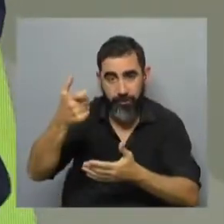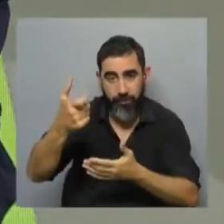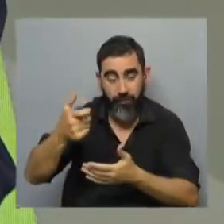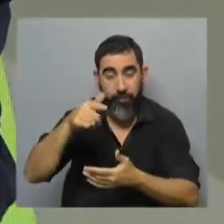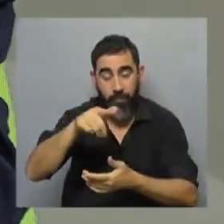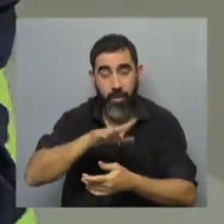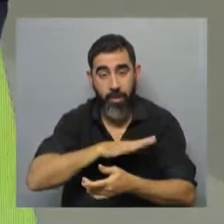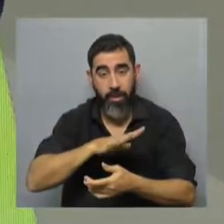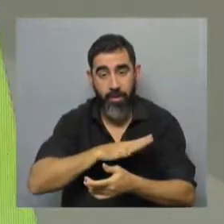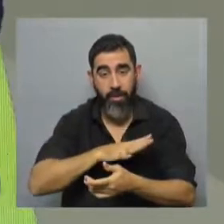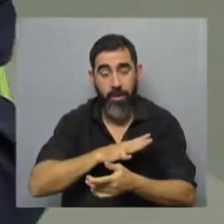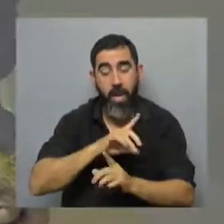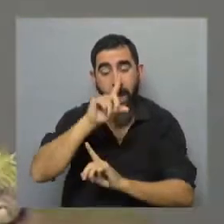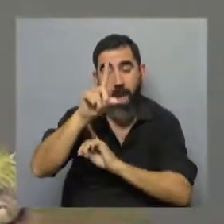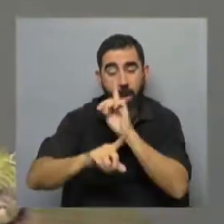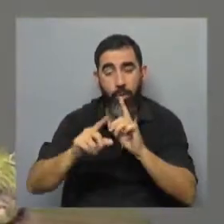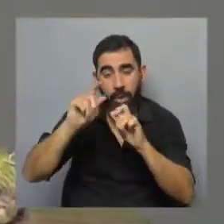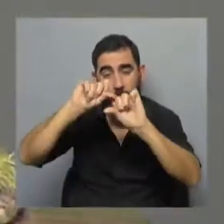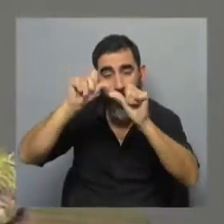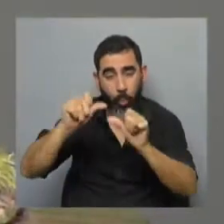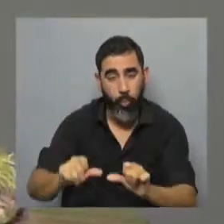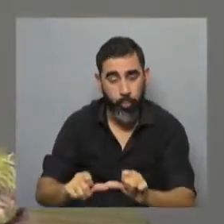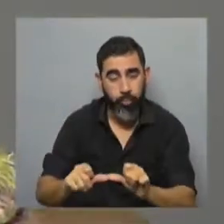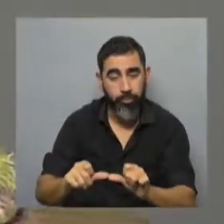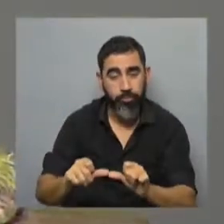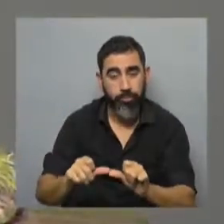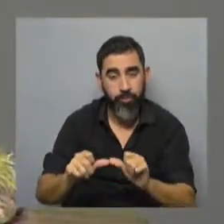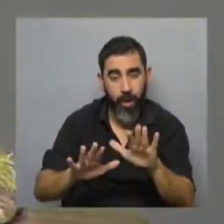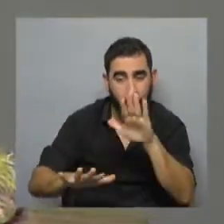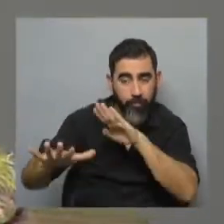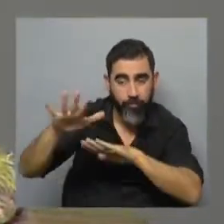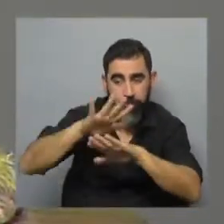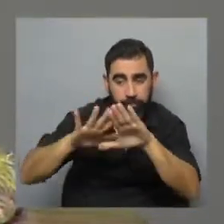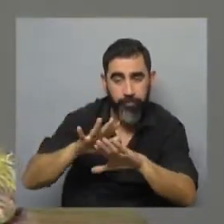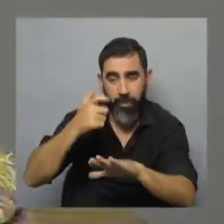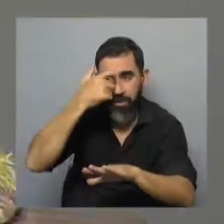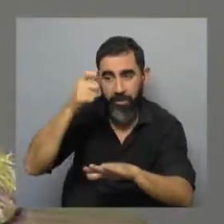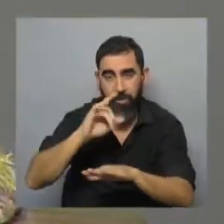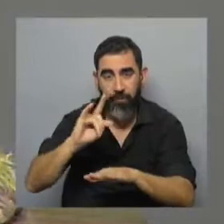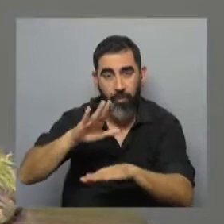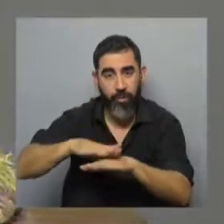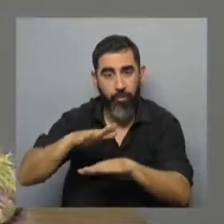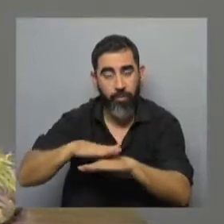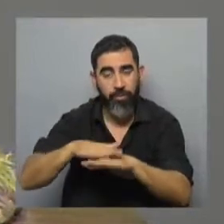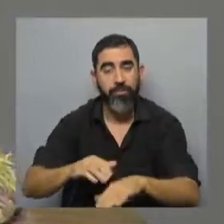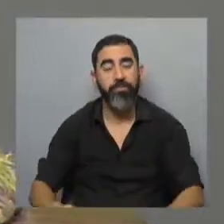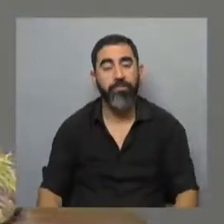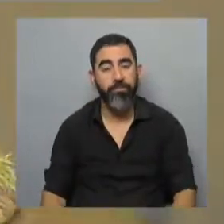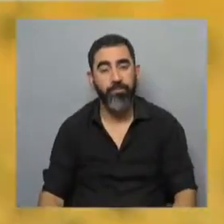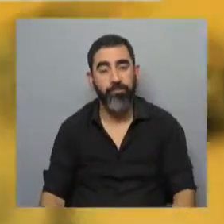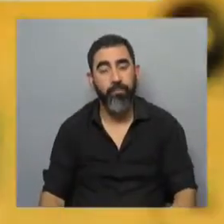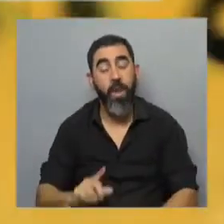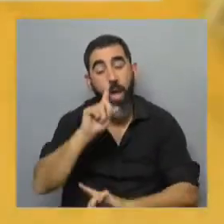tenés, no sé si todas, pero una parte de las esculturas que están curadas, sí, por científicos. Sí,